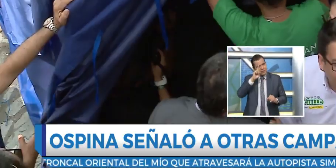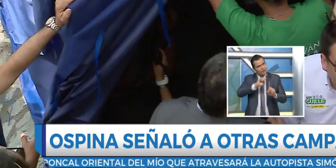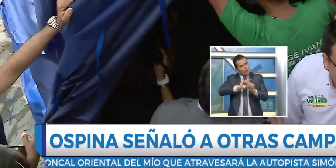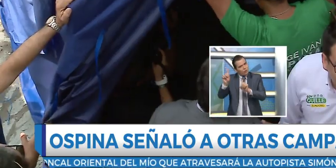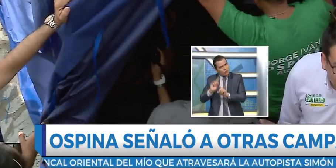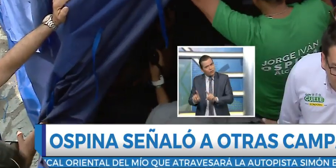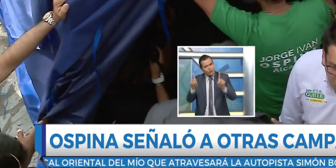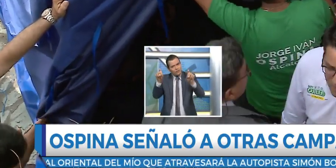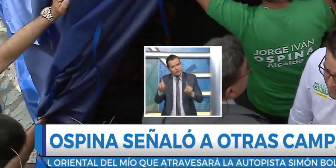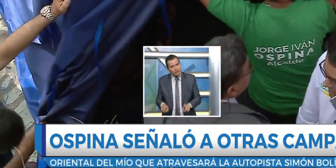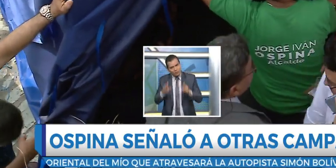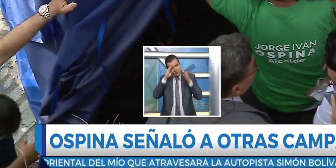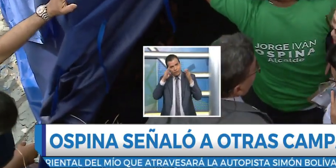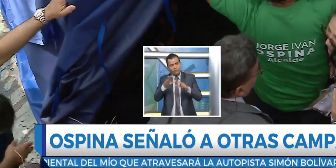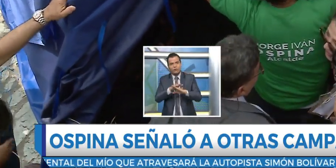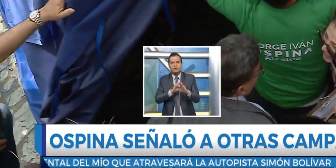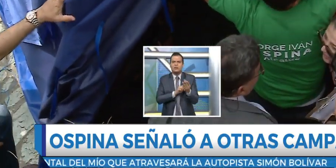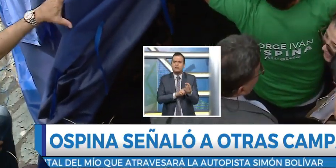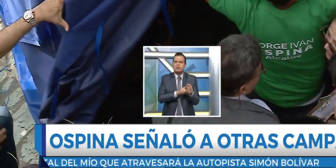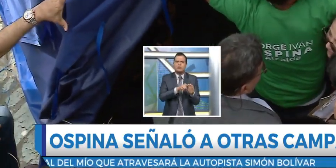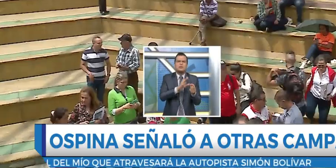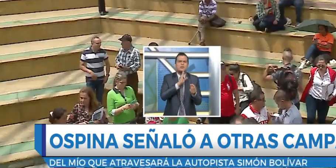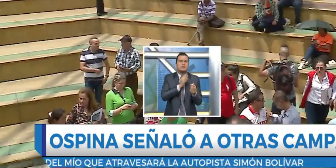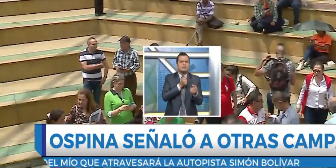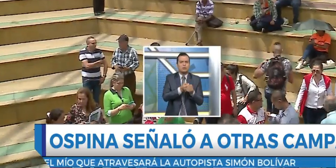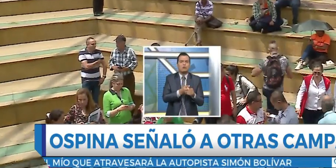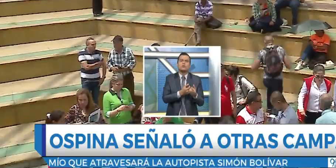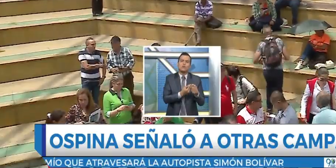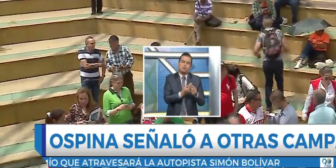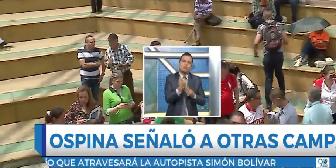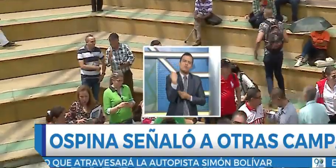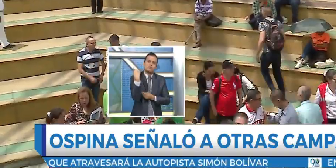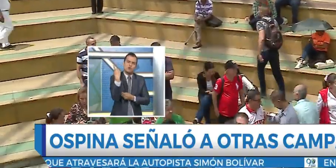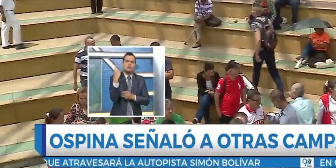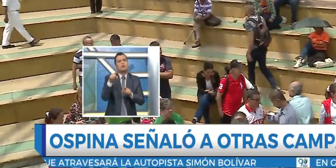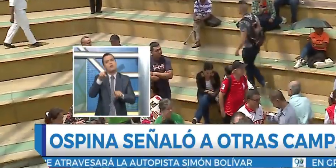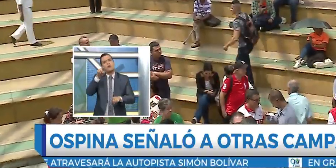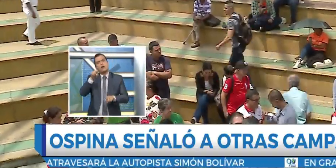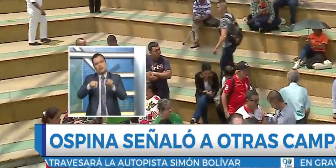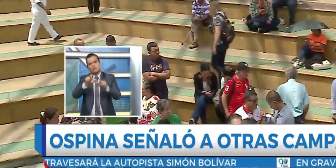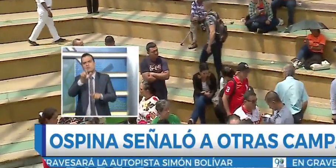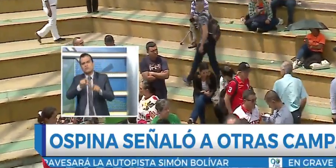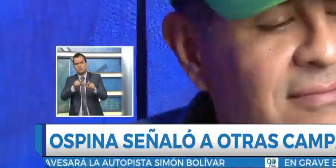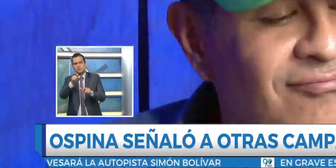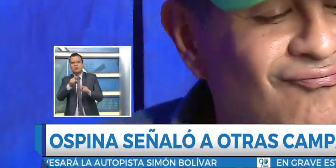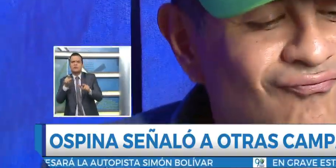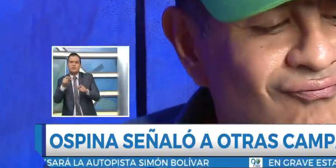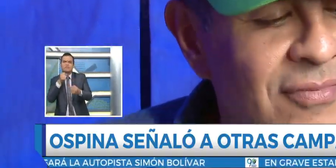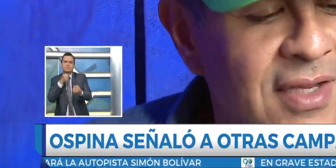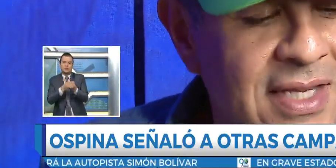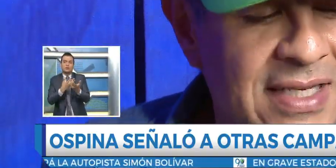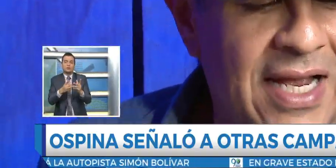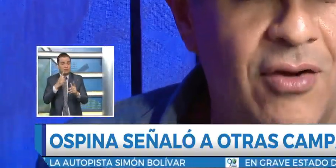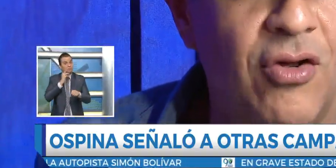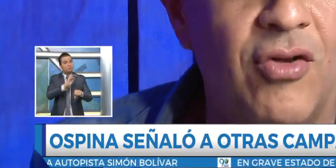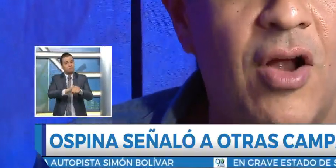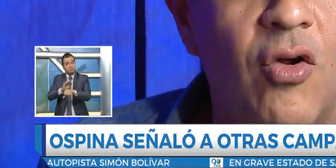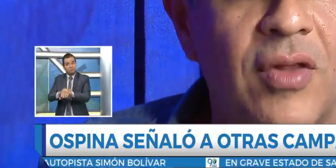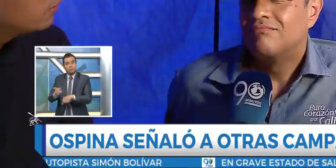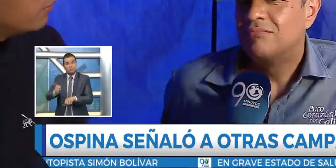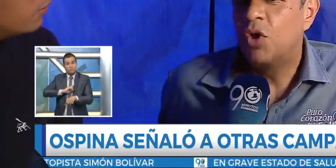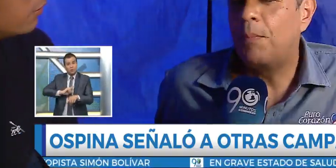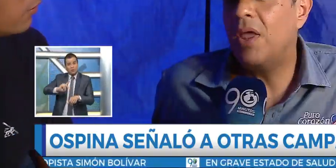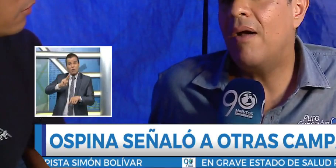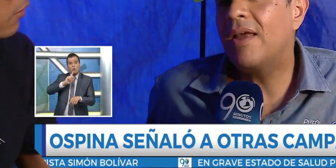temas. El candidato permanece acompañado de sus allegados políticos y algunos de sus seguidores. En su carpa señaló una persecución de sus